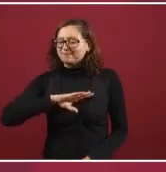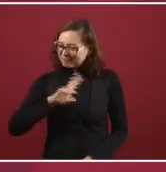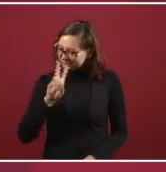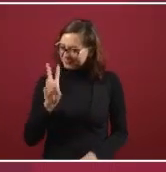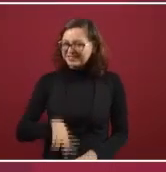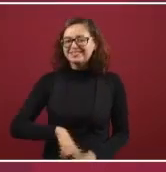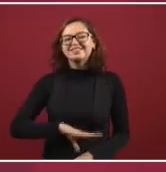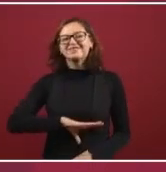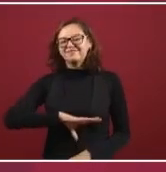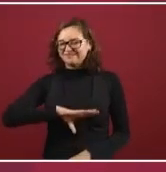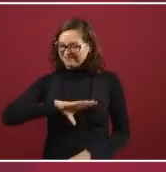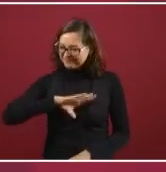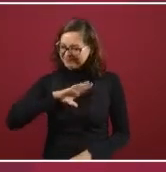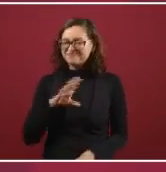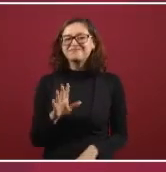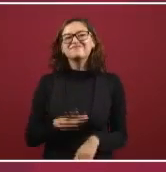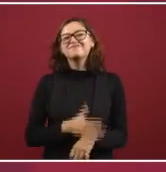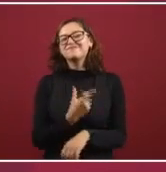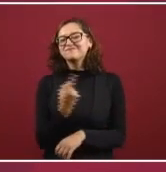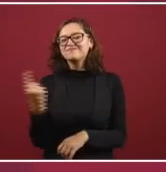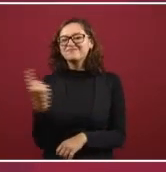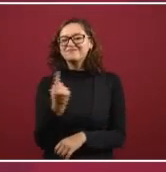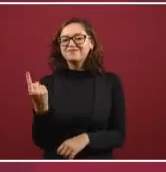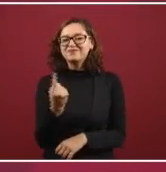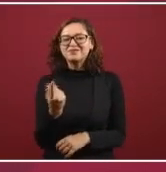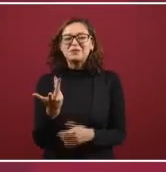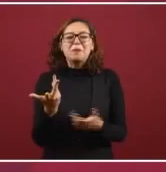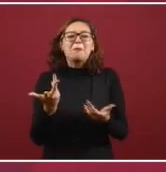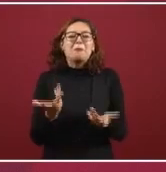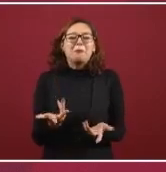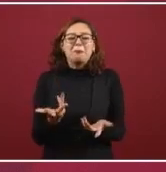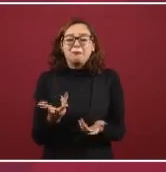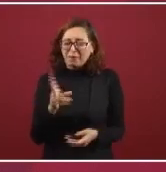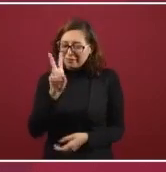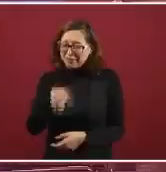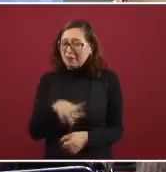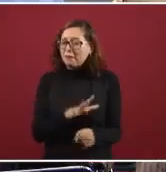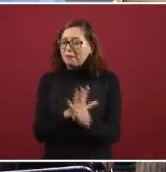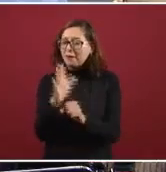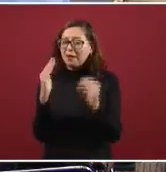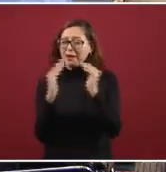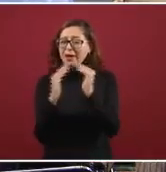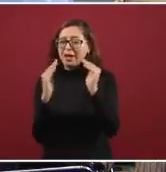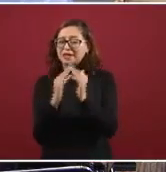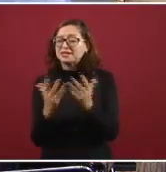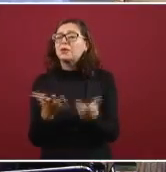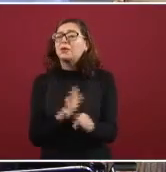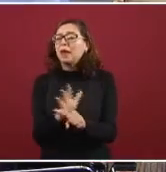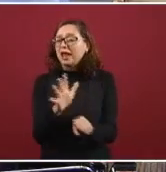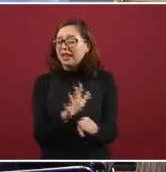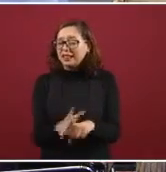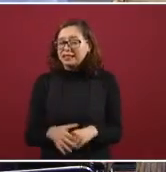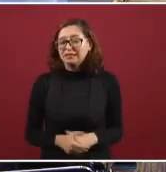la verdad que es el departamento que construyó,